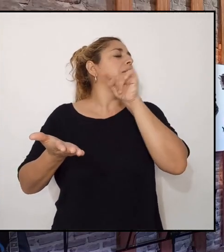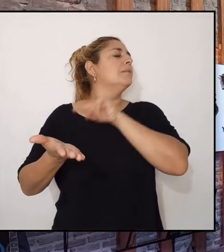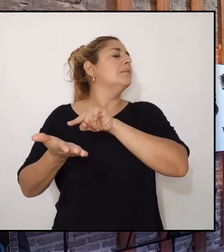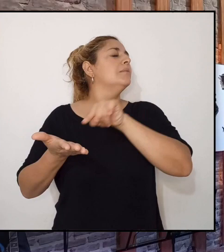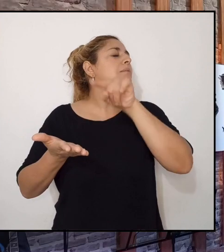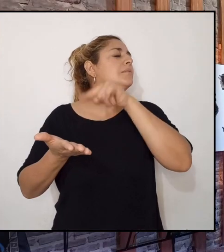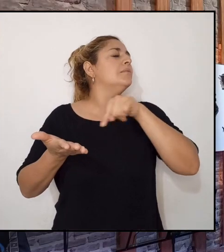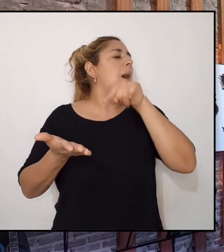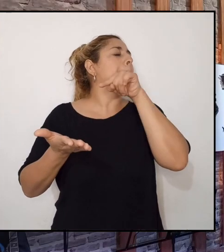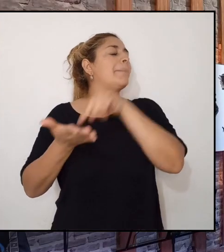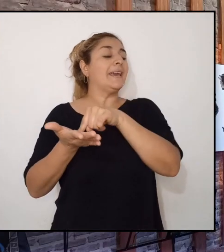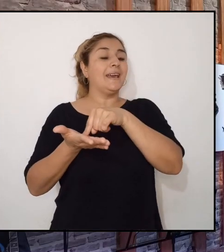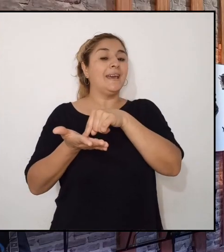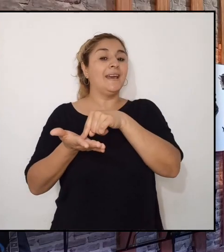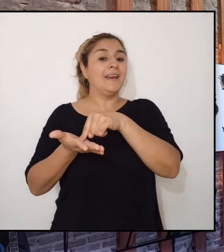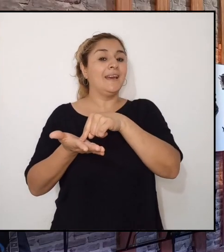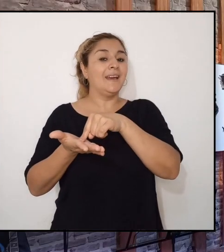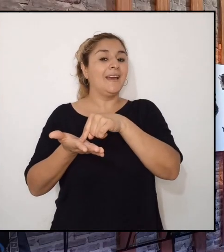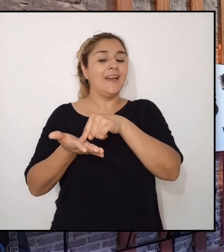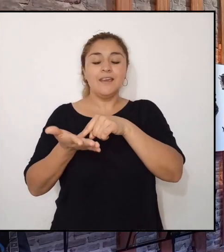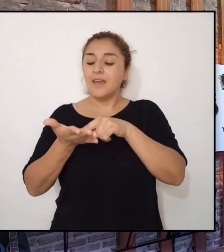No le pasa a nadie, ¿no?